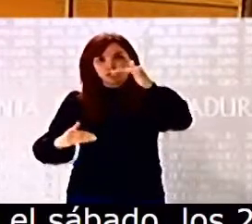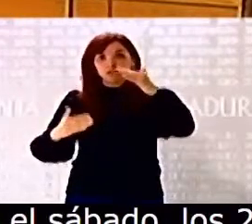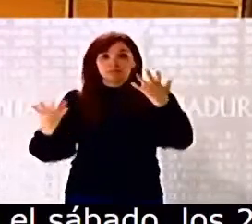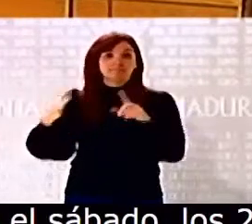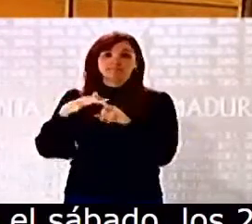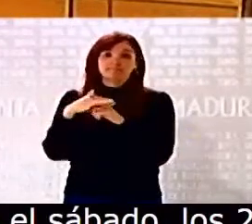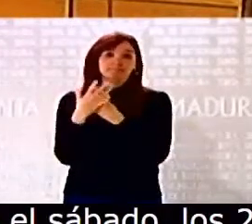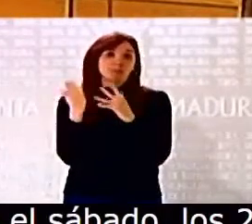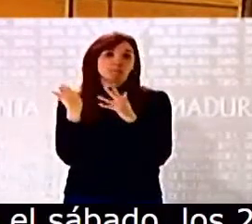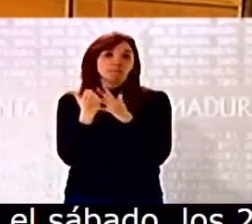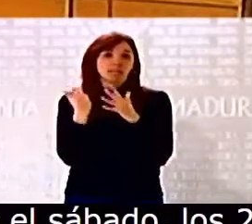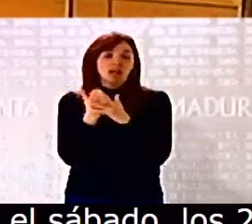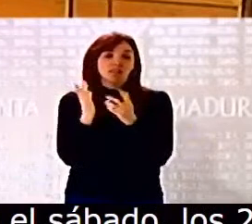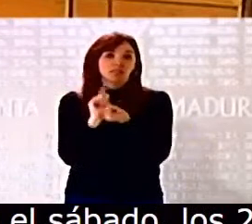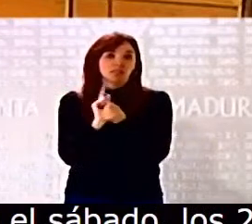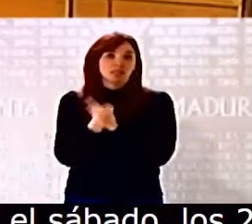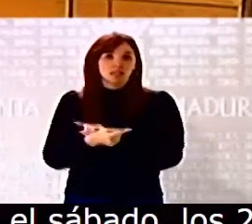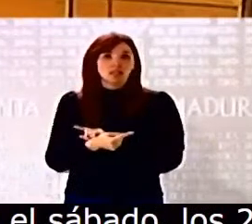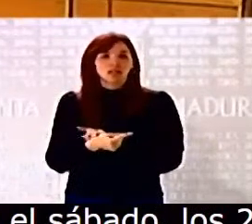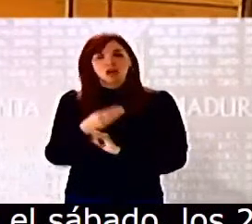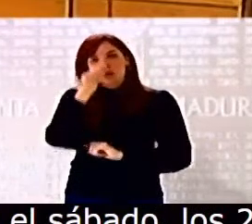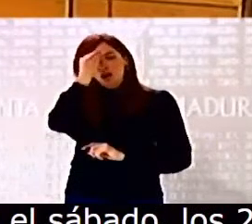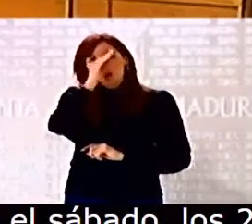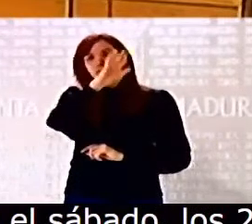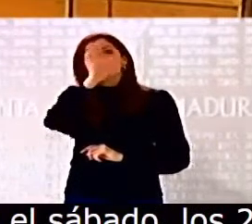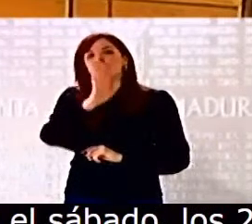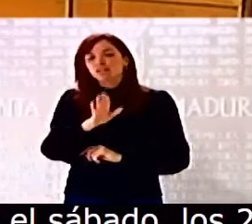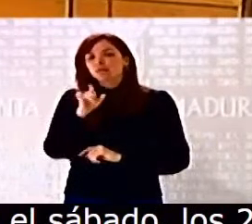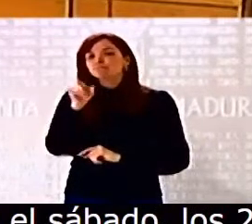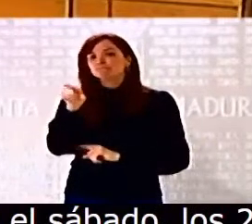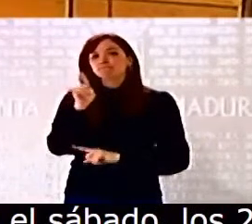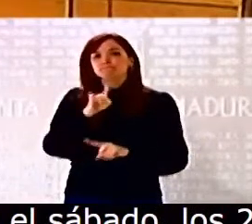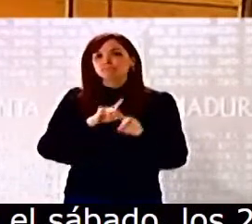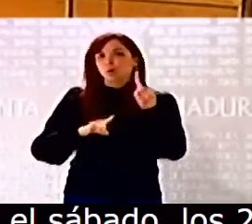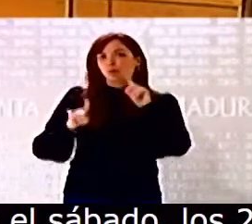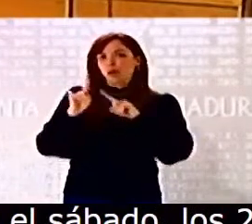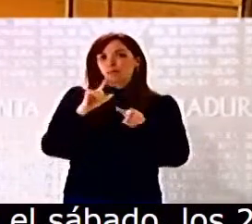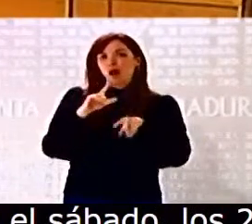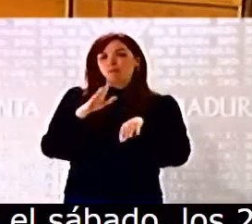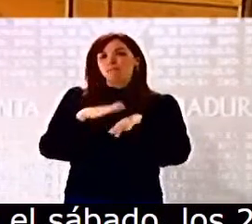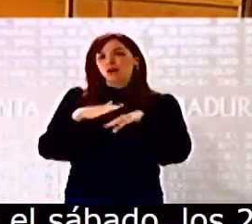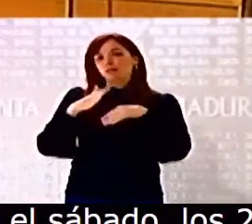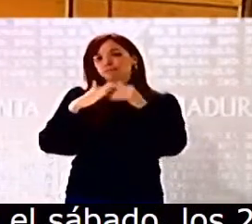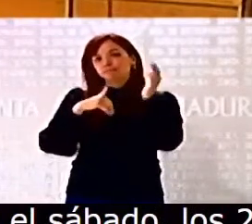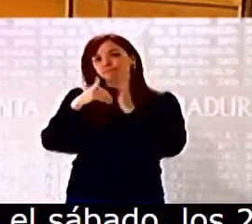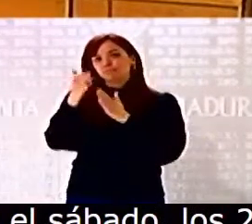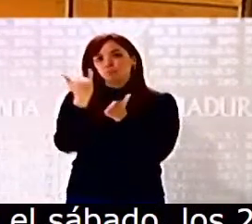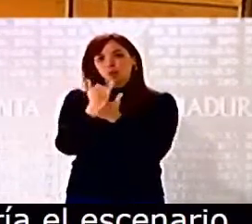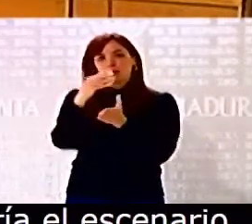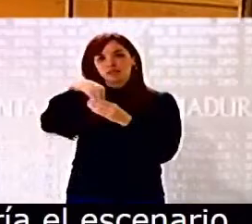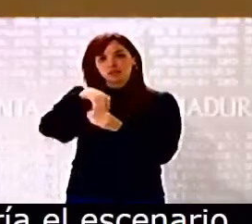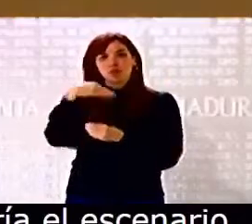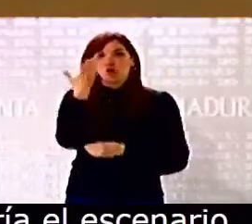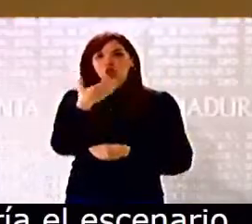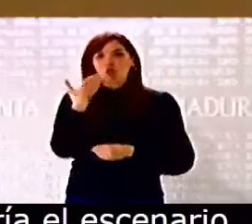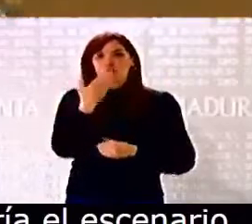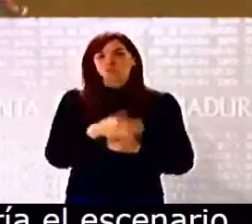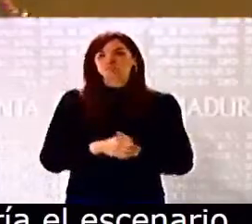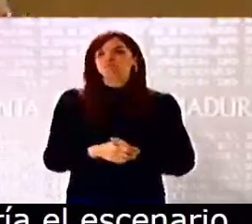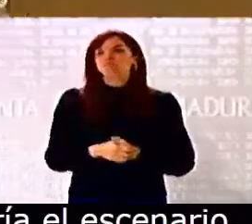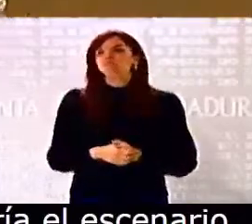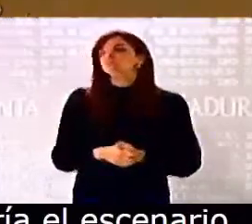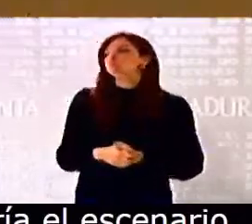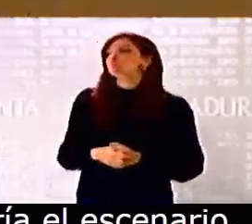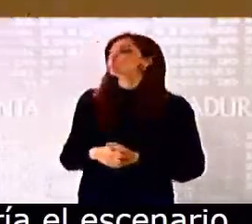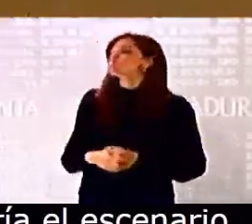prácticamente a la mitad. Entonces, parece que puede haber habido un problema a la hora de realizar las pruebas en el colegio. Esa era la pregunta. Mire usted, a la